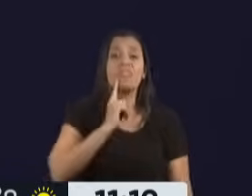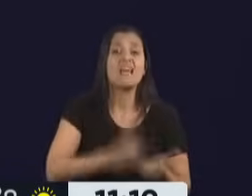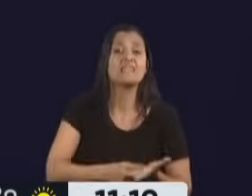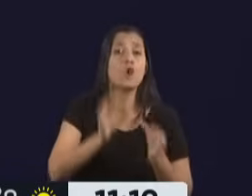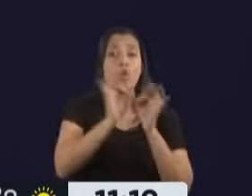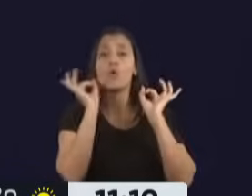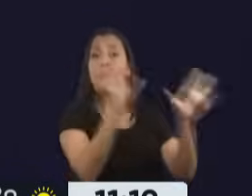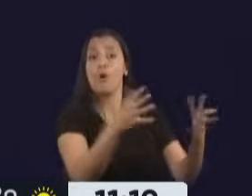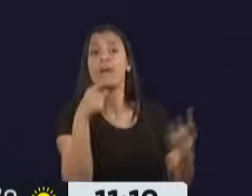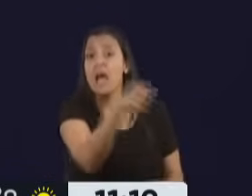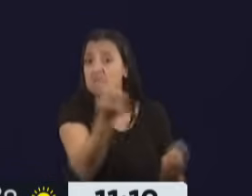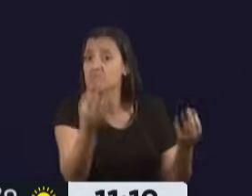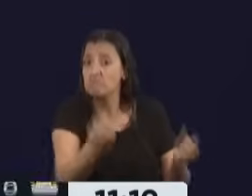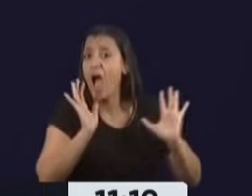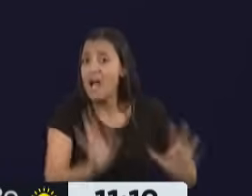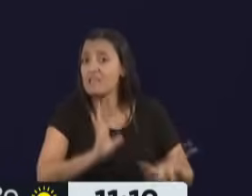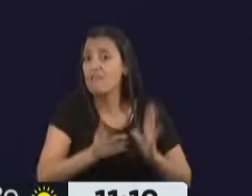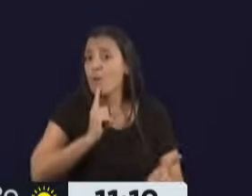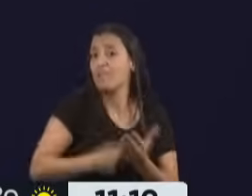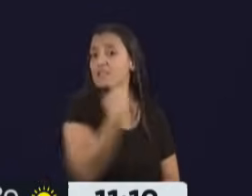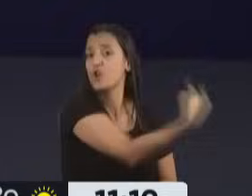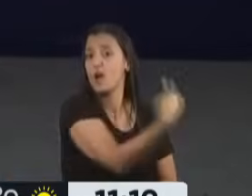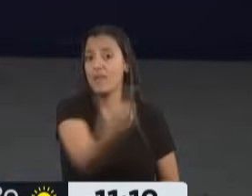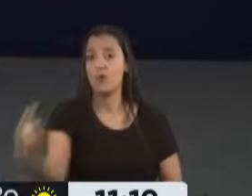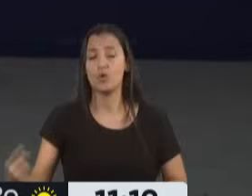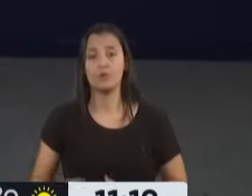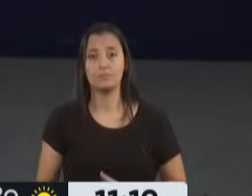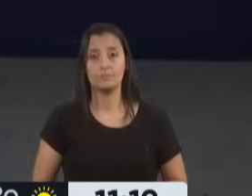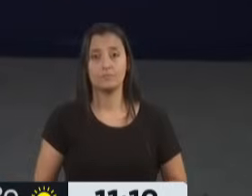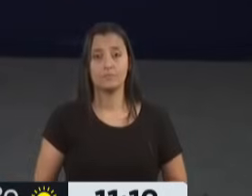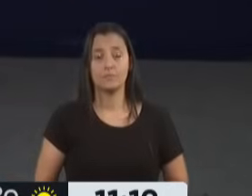decisiones y que eso está muy bien que así sea.